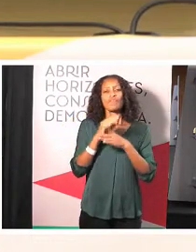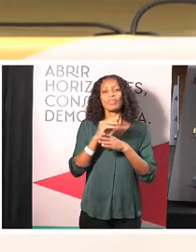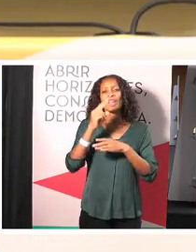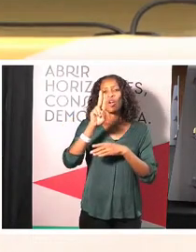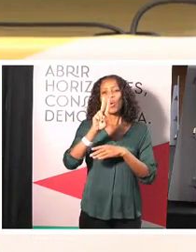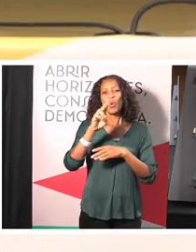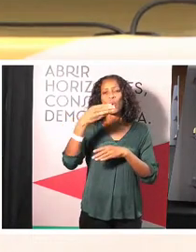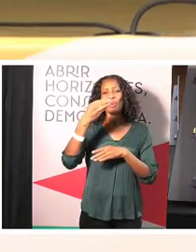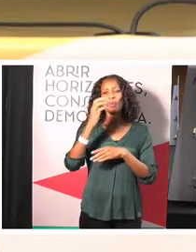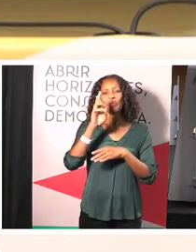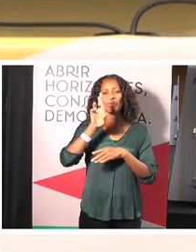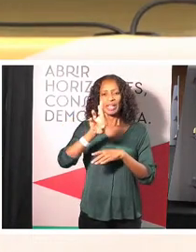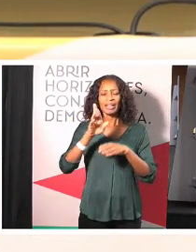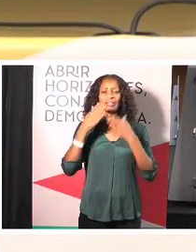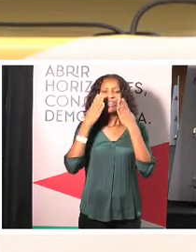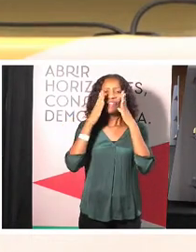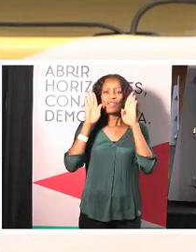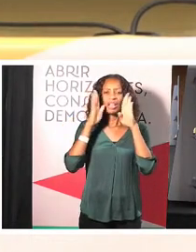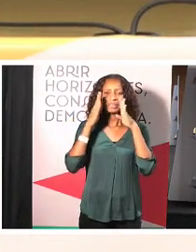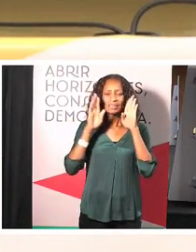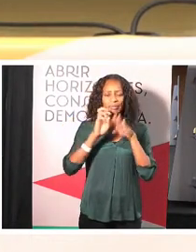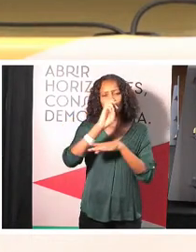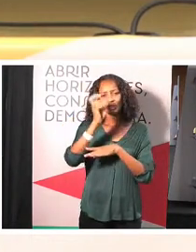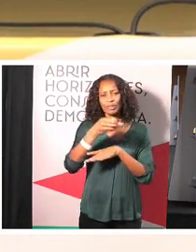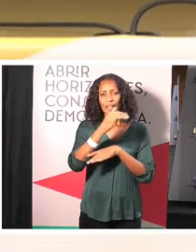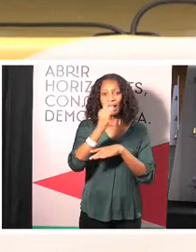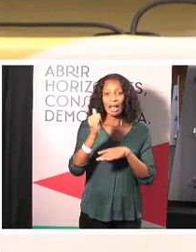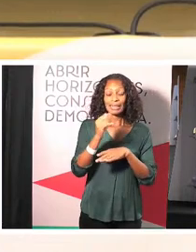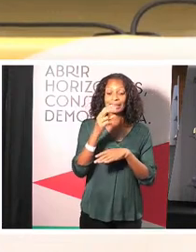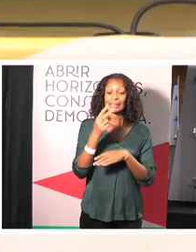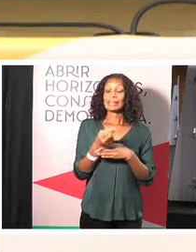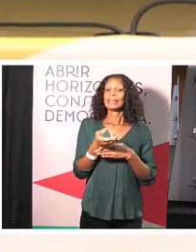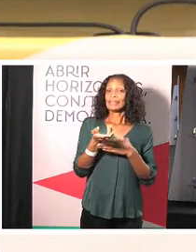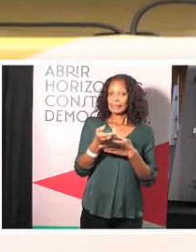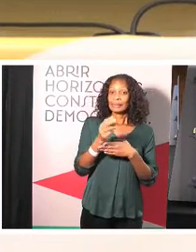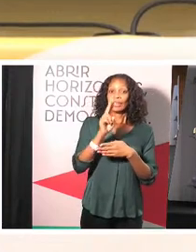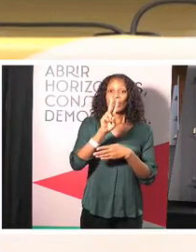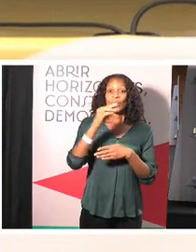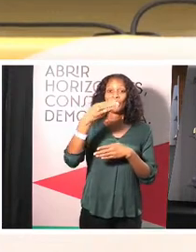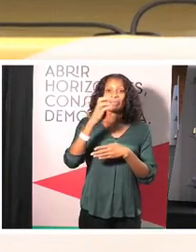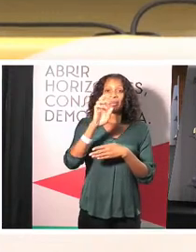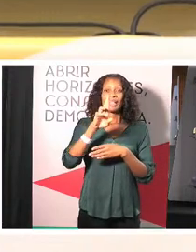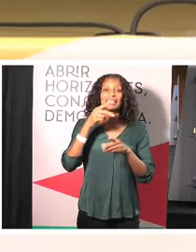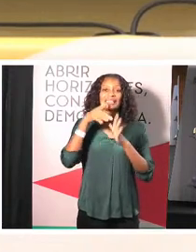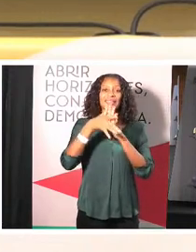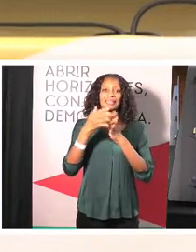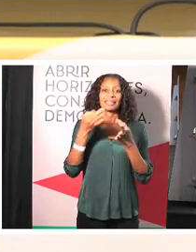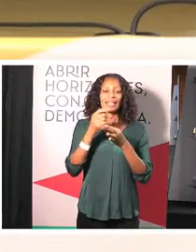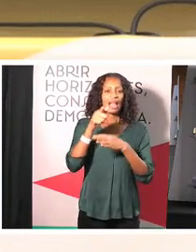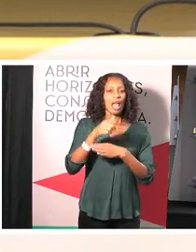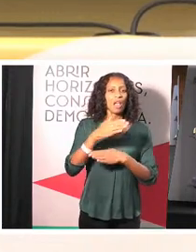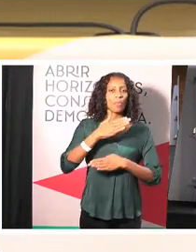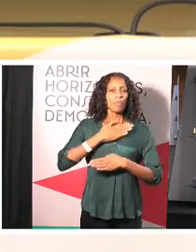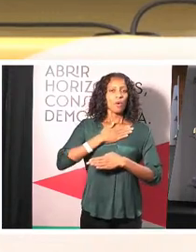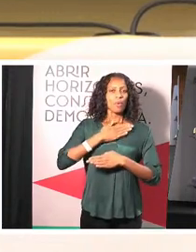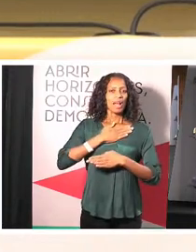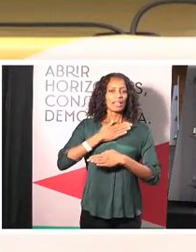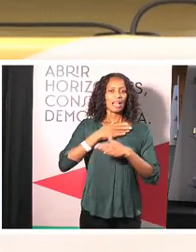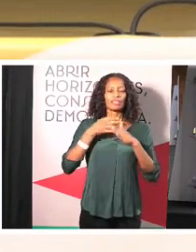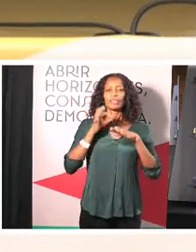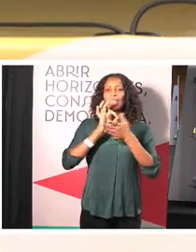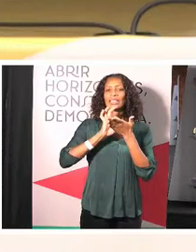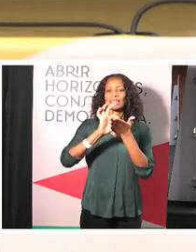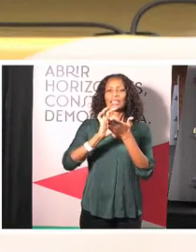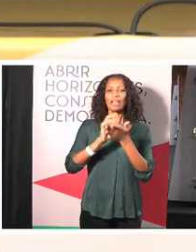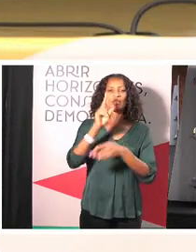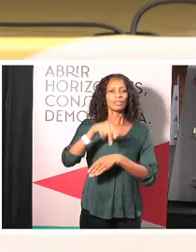entre miembros. Y luego está Uber, que tiene un modelo de negocio muy particular, que tiene que ver con que no son propietarios de sus activos y de sus servicios, ¿no? En